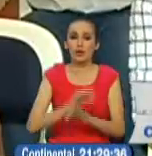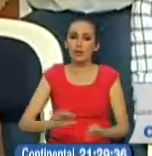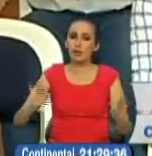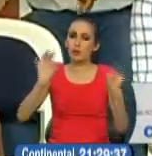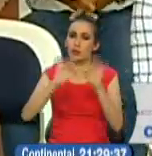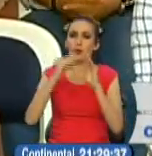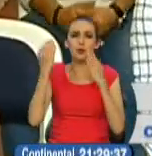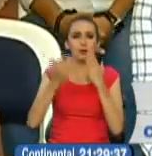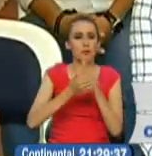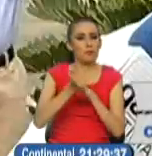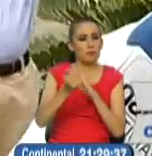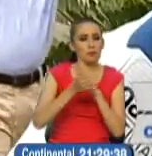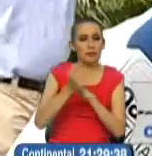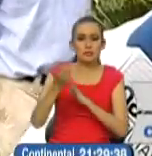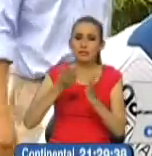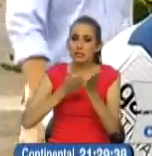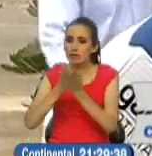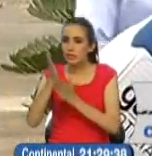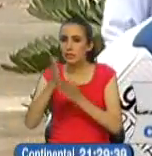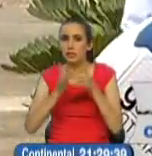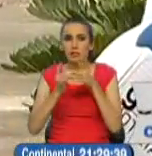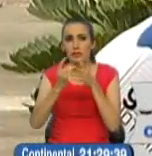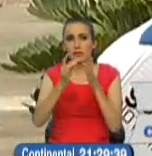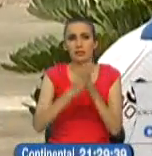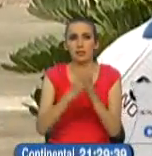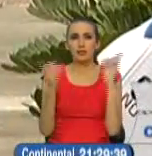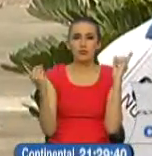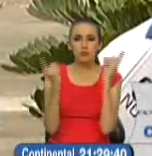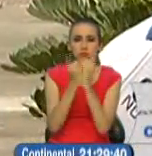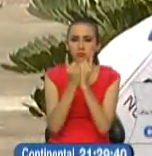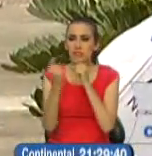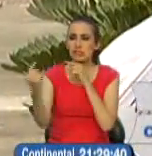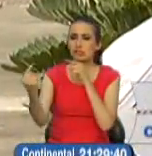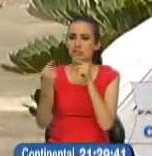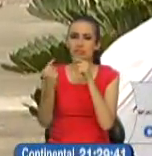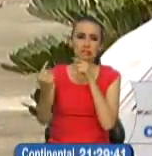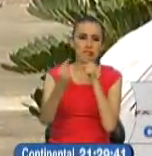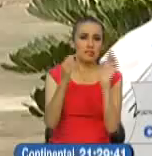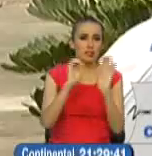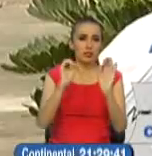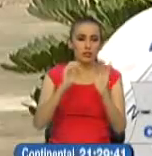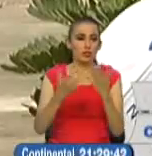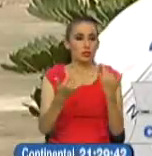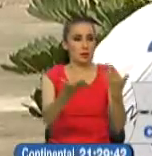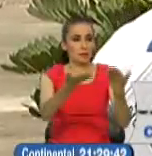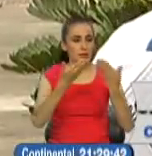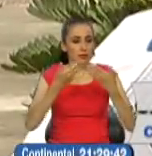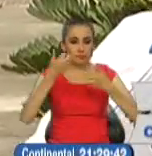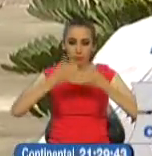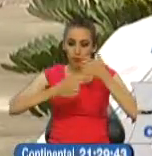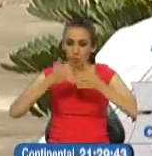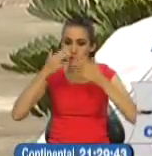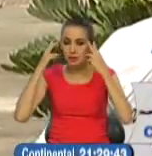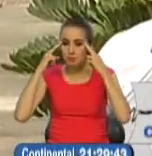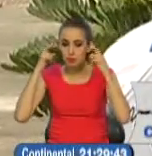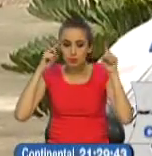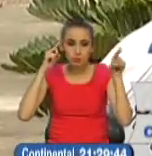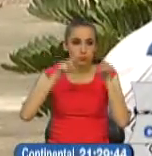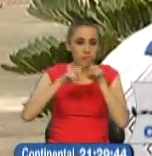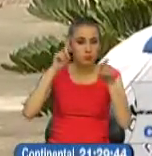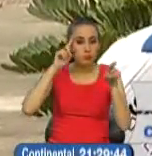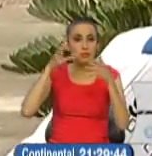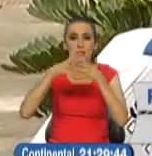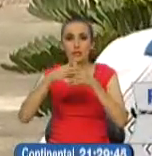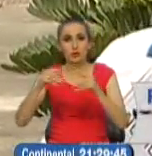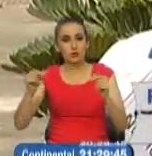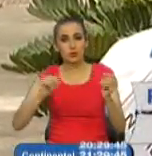ser facilitadores en los procesos. En vez de confrontar a las personas, hemos enfrentado el problema y hemos llegado a acuerdos